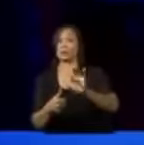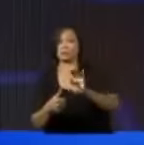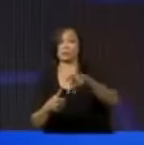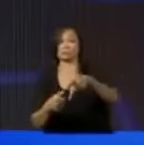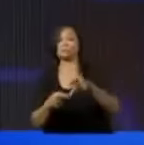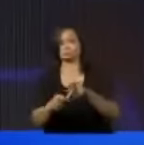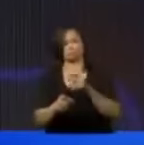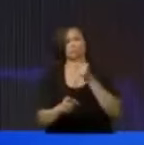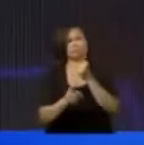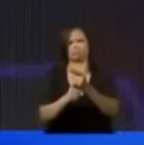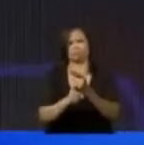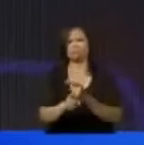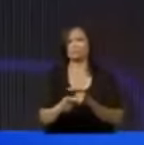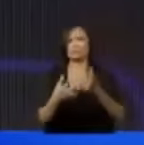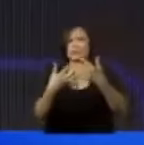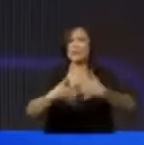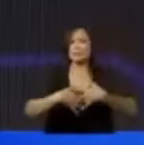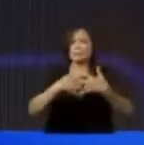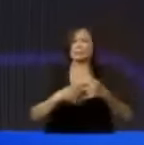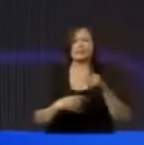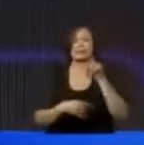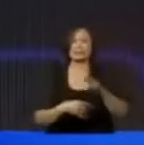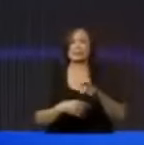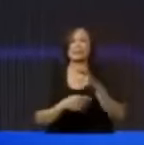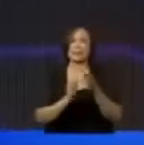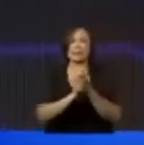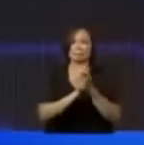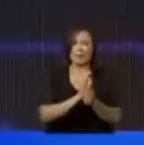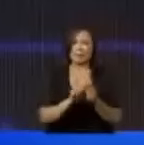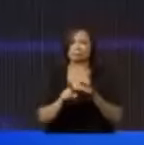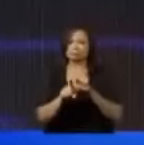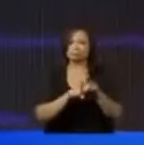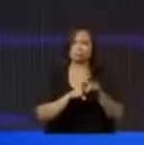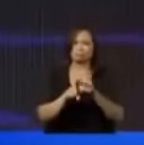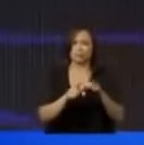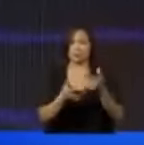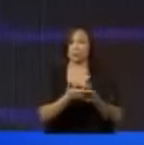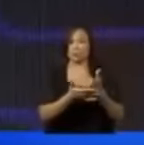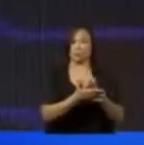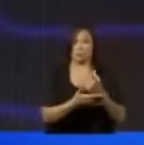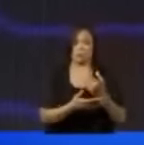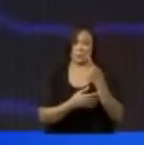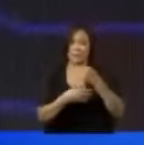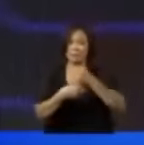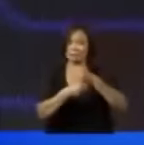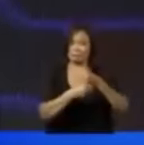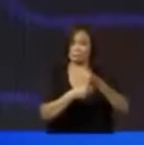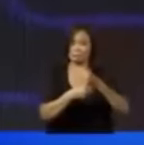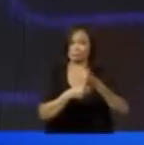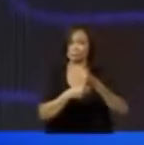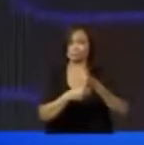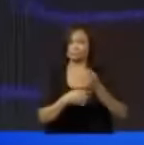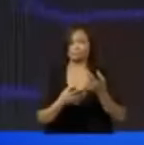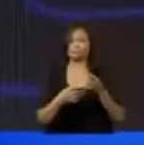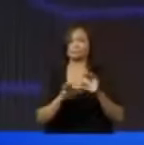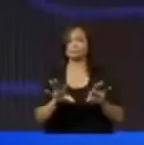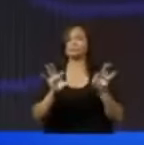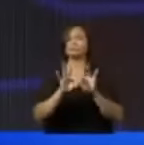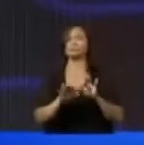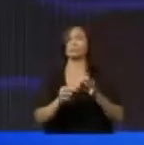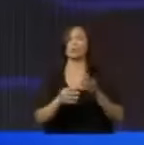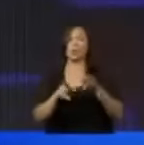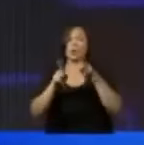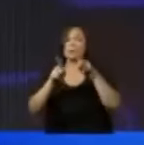Pueblo. Por supuesto, las empresas necesitan mejorar la competitividad, la innovación y la productividad. Y eso mucho tiene que